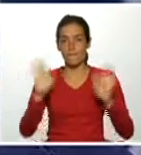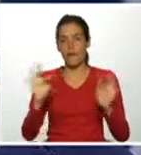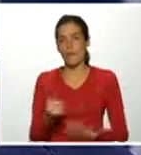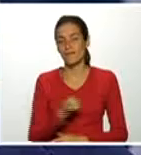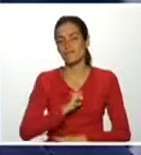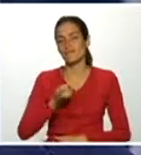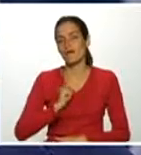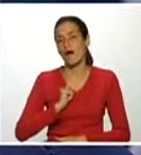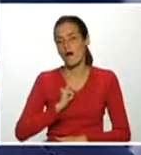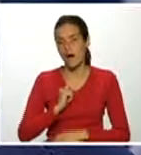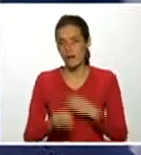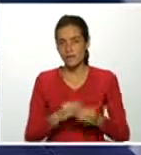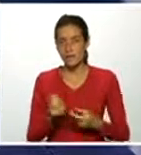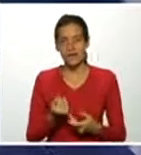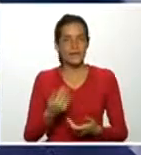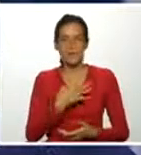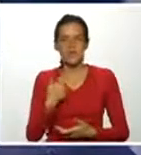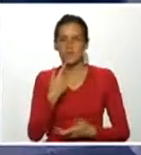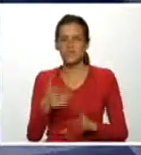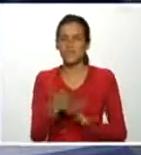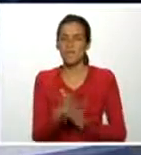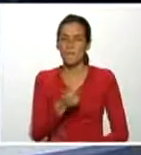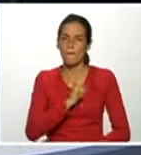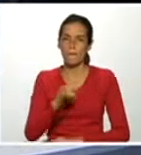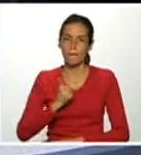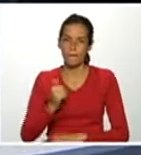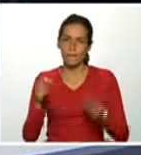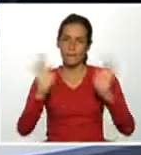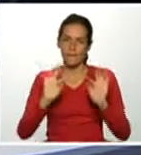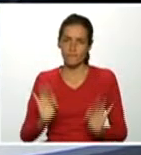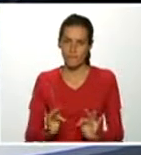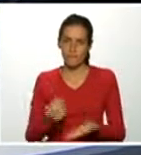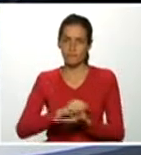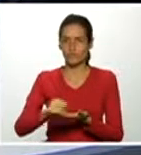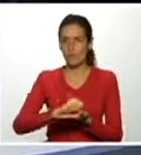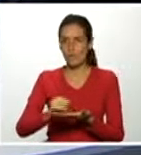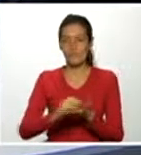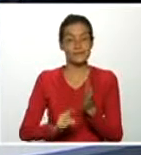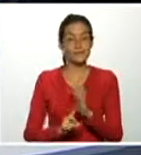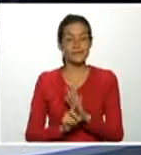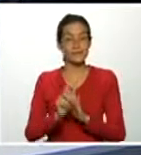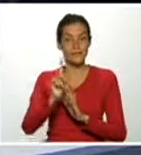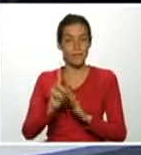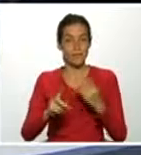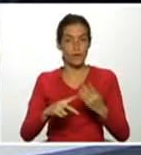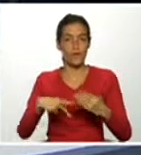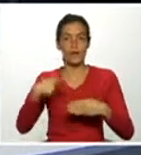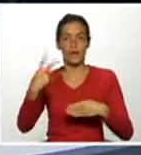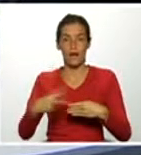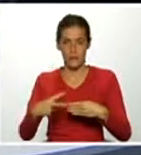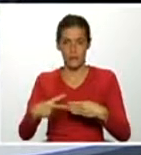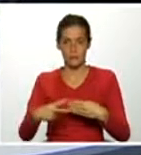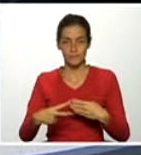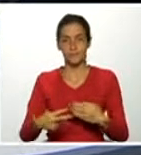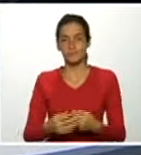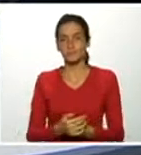privativo. ¿Qué queremos decir nosotros con esto de privativo? Un modelo donde el software se desarrolla y el programador